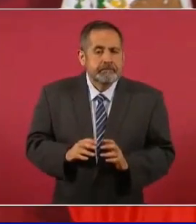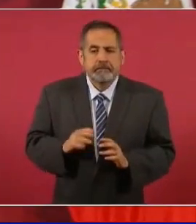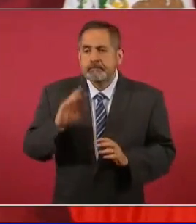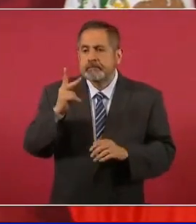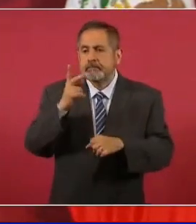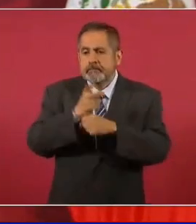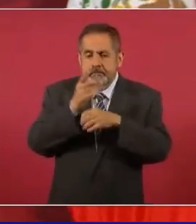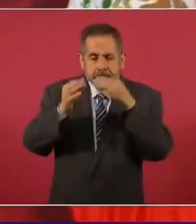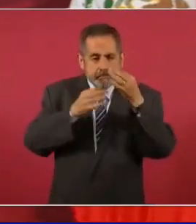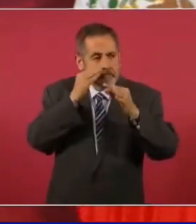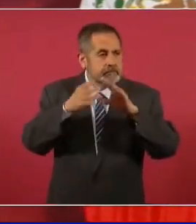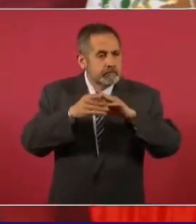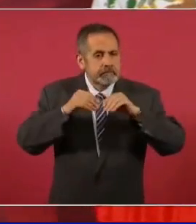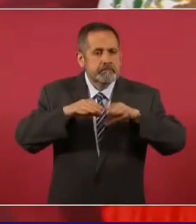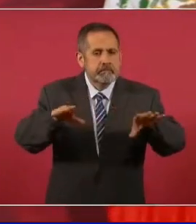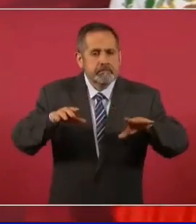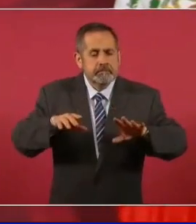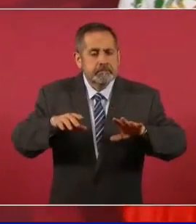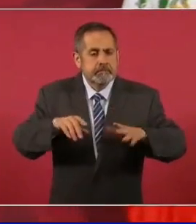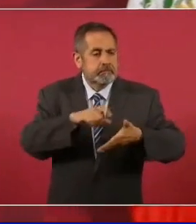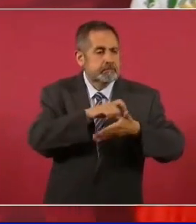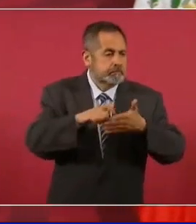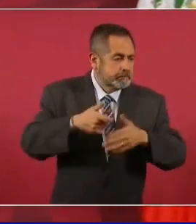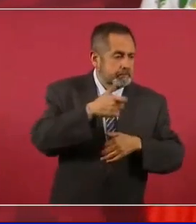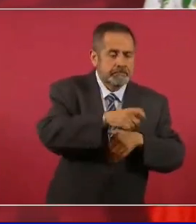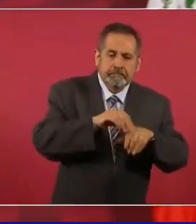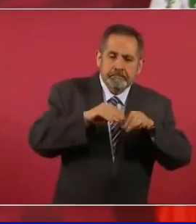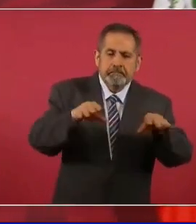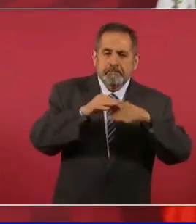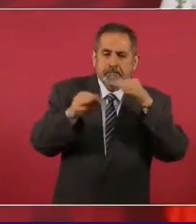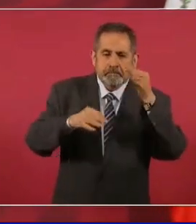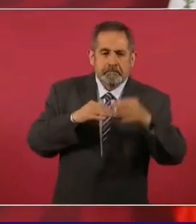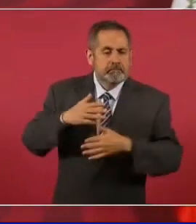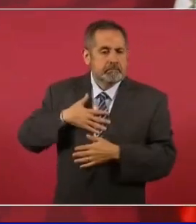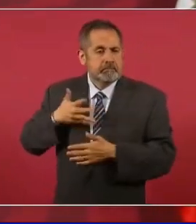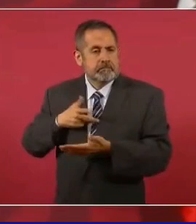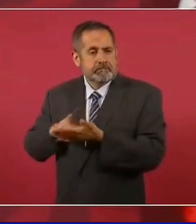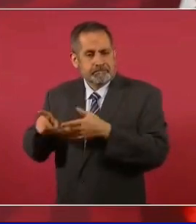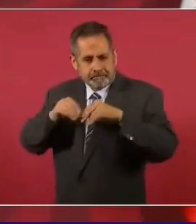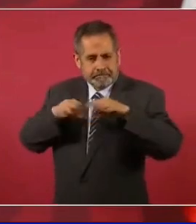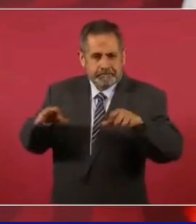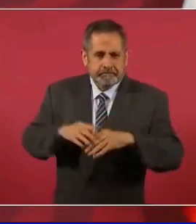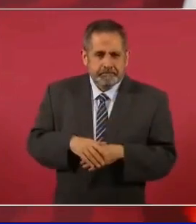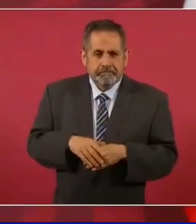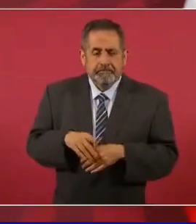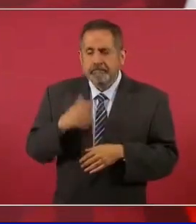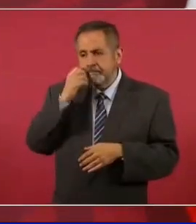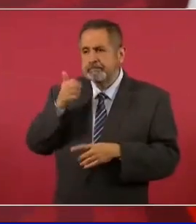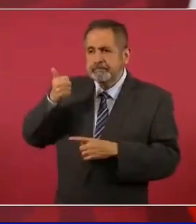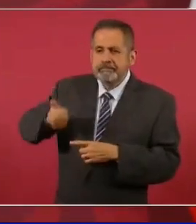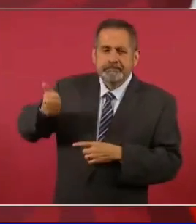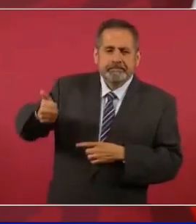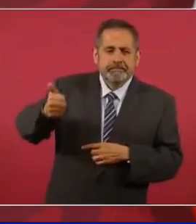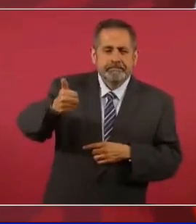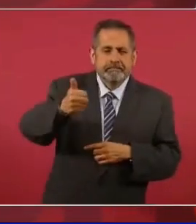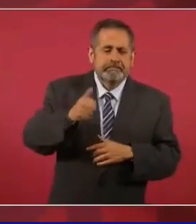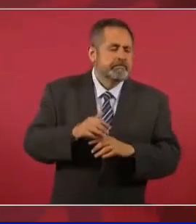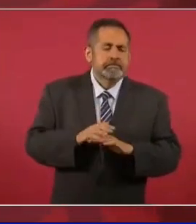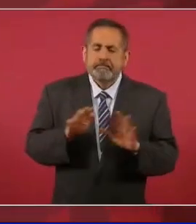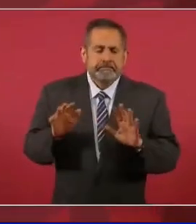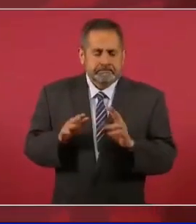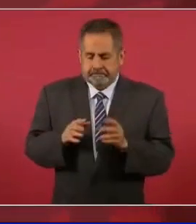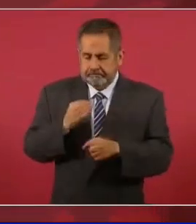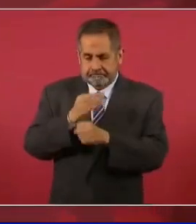publicidad que se adquiere o los tiempos que por derecho nos corresponden se dediquen a determinados